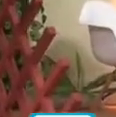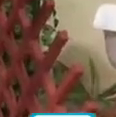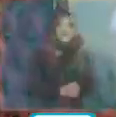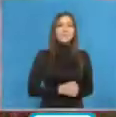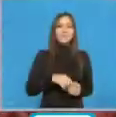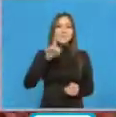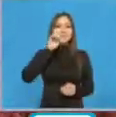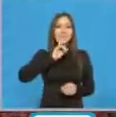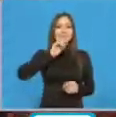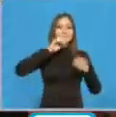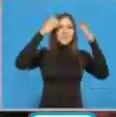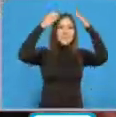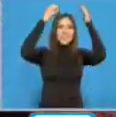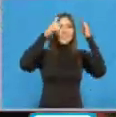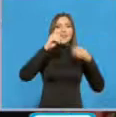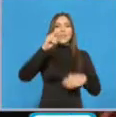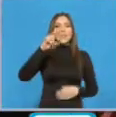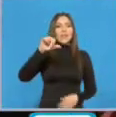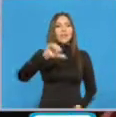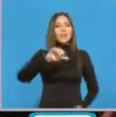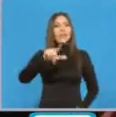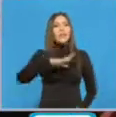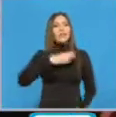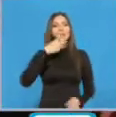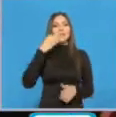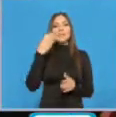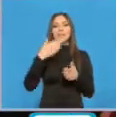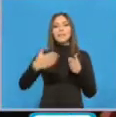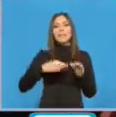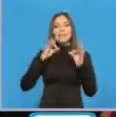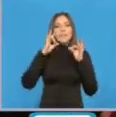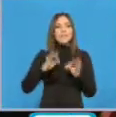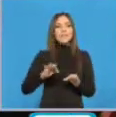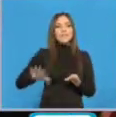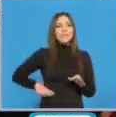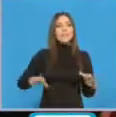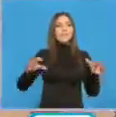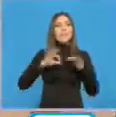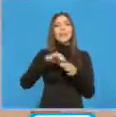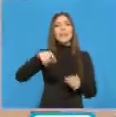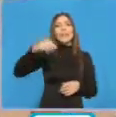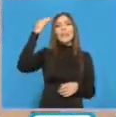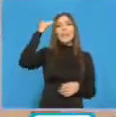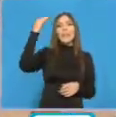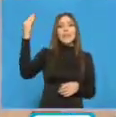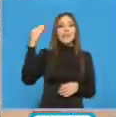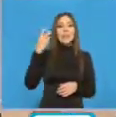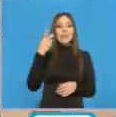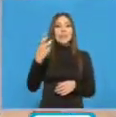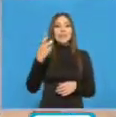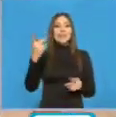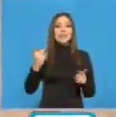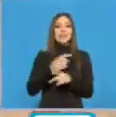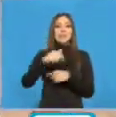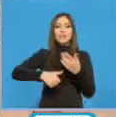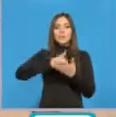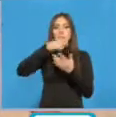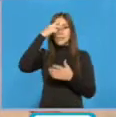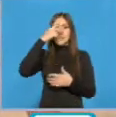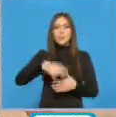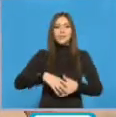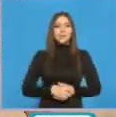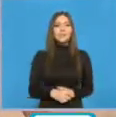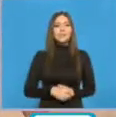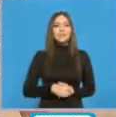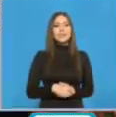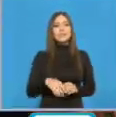Querida chef Lorena, trajiste el día de hoy un platillo buenazo que hace combinación con el clima que está sucediendo aquí en la Ciudad de México. Es correcto.